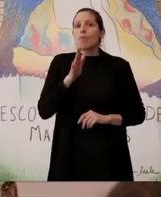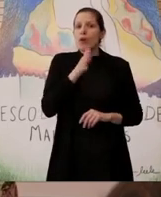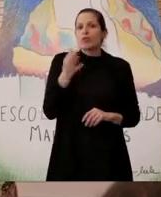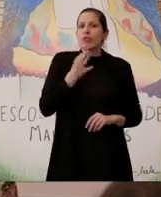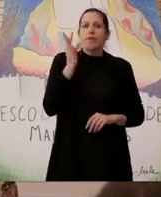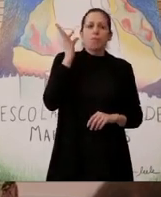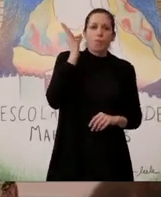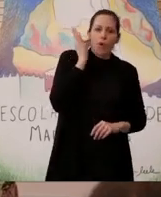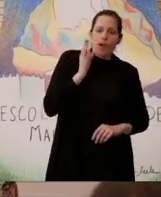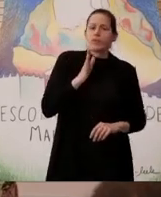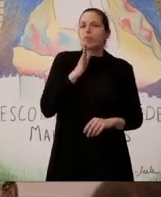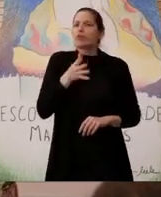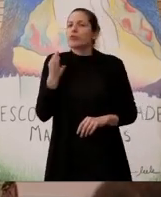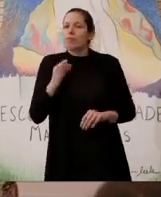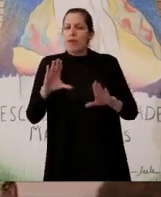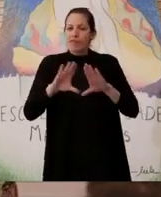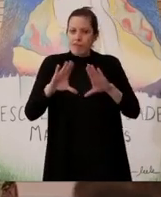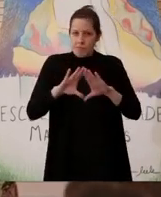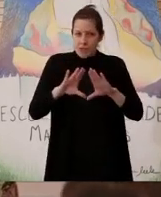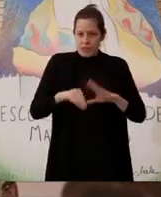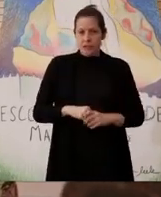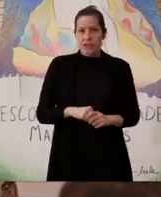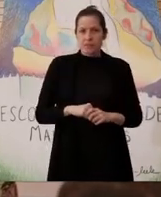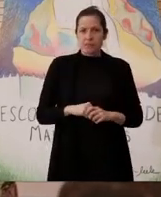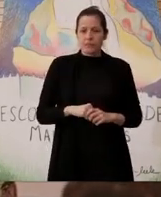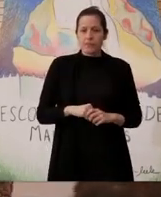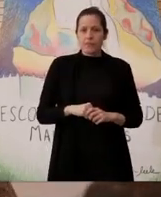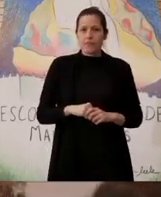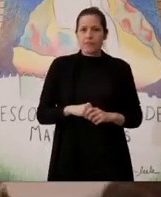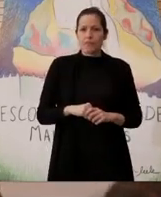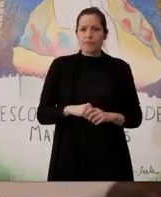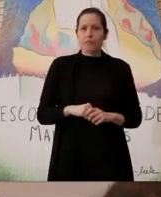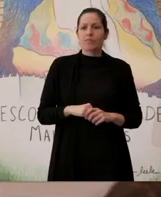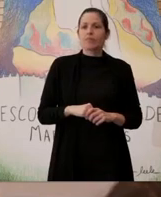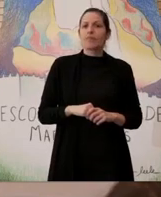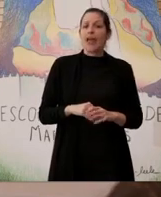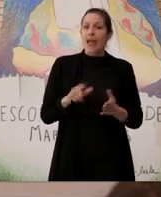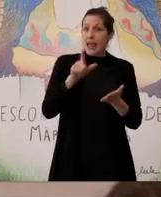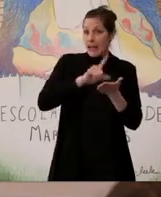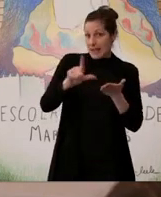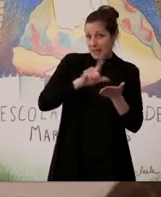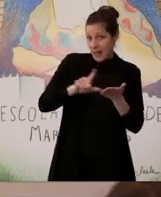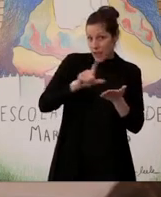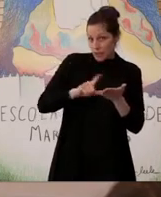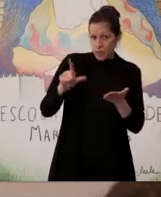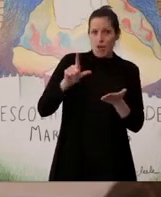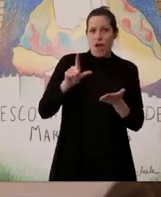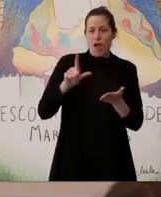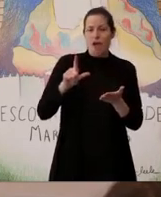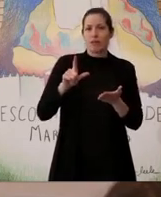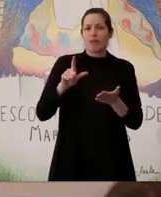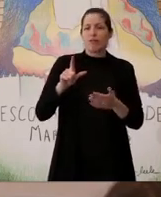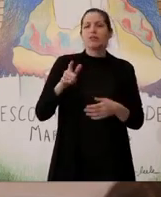a mulerres y feministas también antes incidí una importancia las feministas una literatura politológica como sabéis que